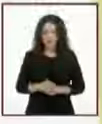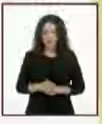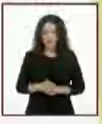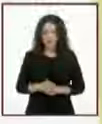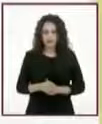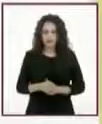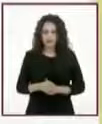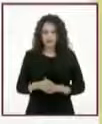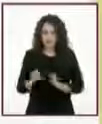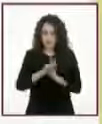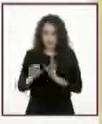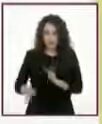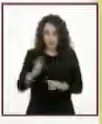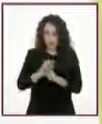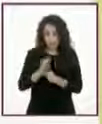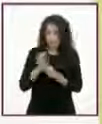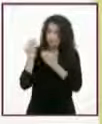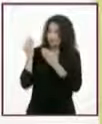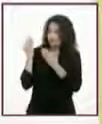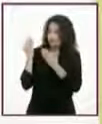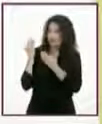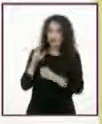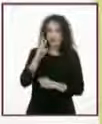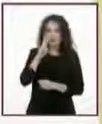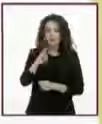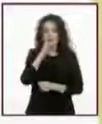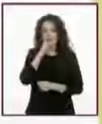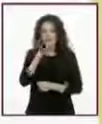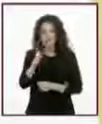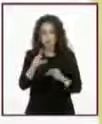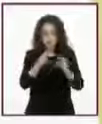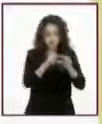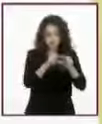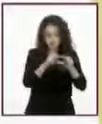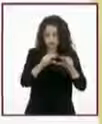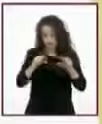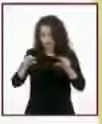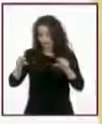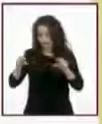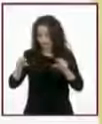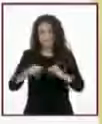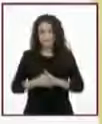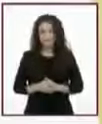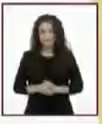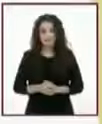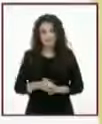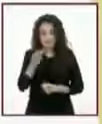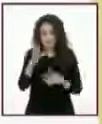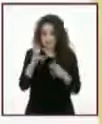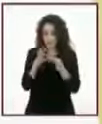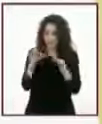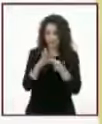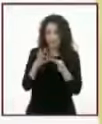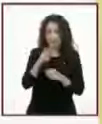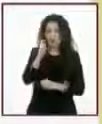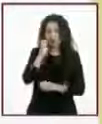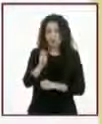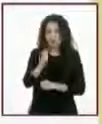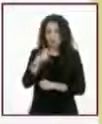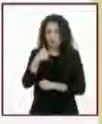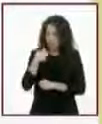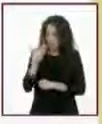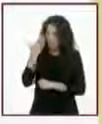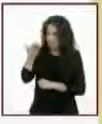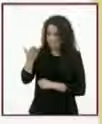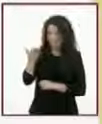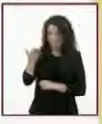En este ejemplo, encontramos la frase con la finalidad de, que explica el propósito de solicitar el programa